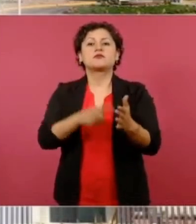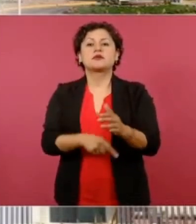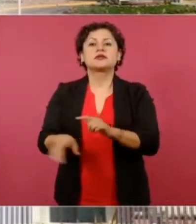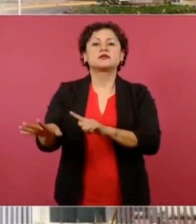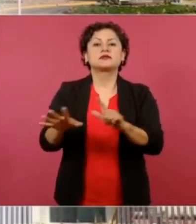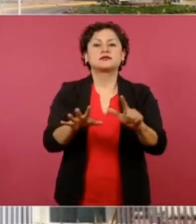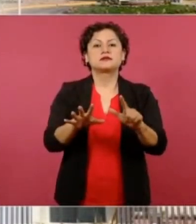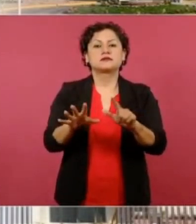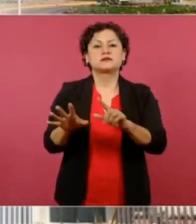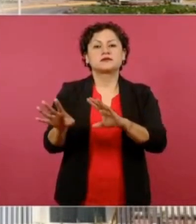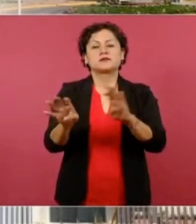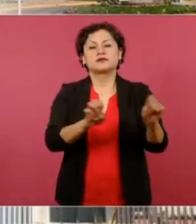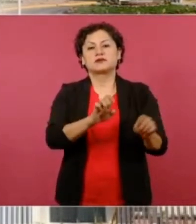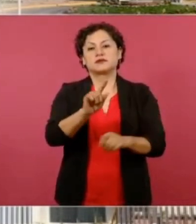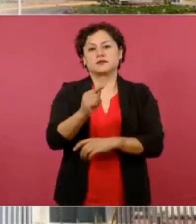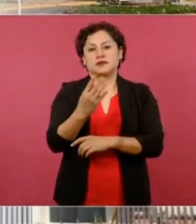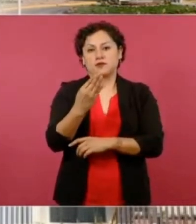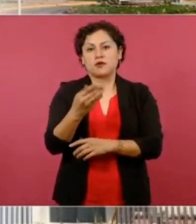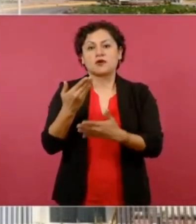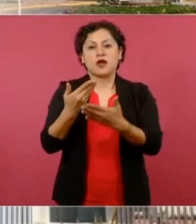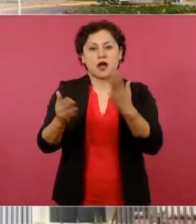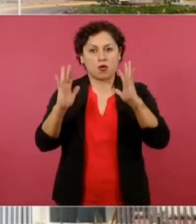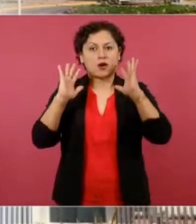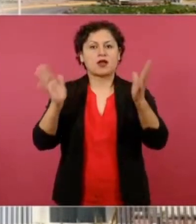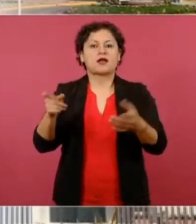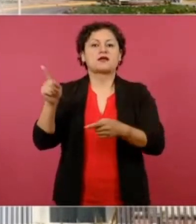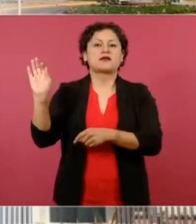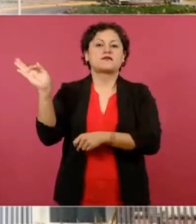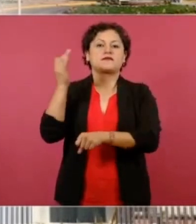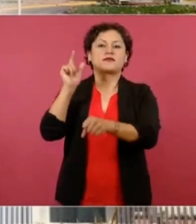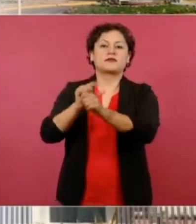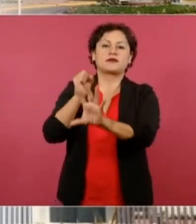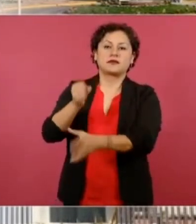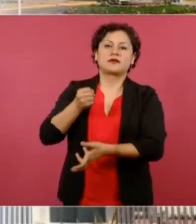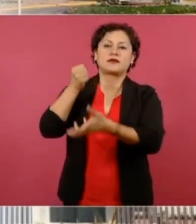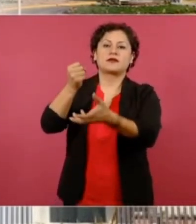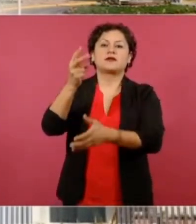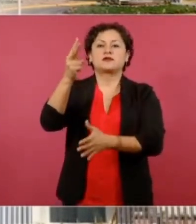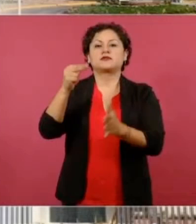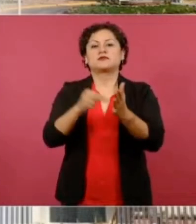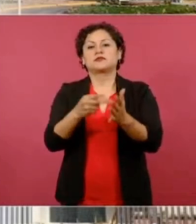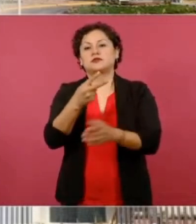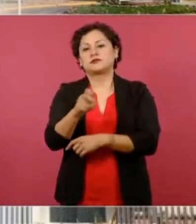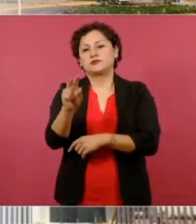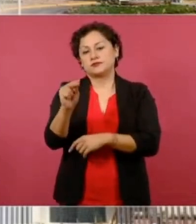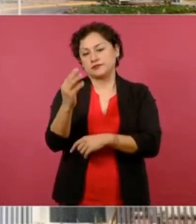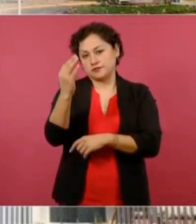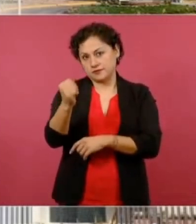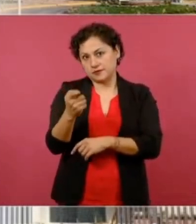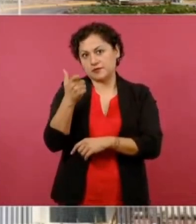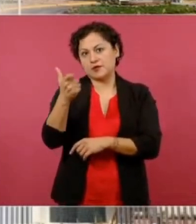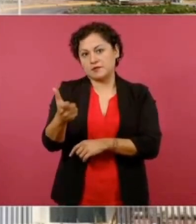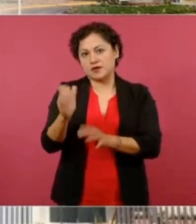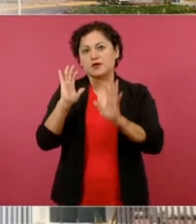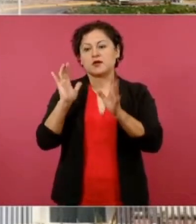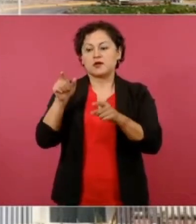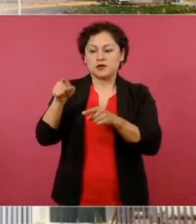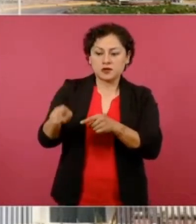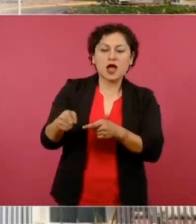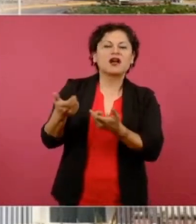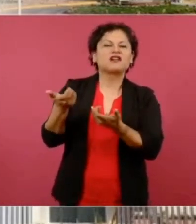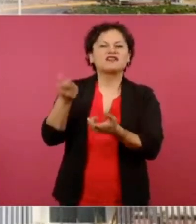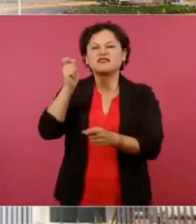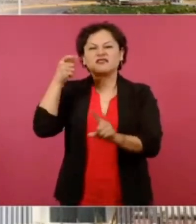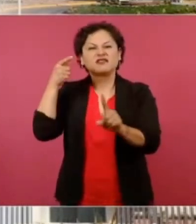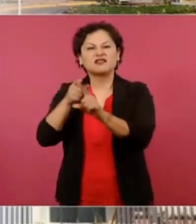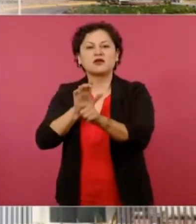en septiembre del 2020 con inversión del gobierno federal de 2.289 millones de pesos, fundamentalmente en equipamiento. Y